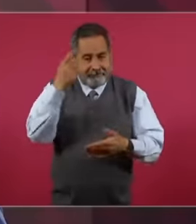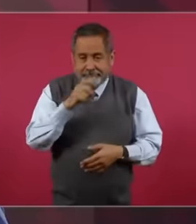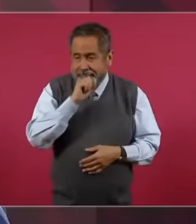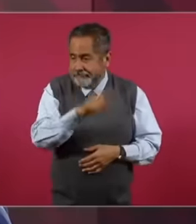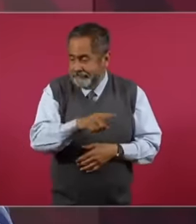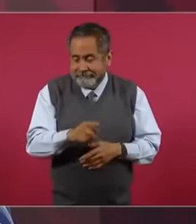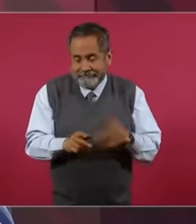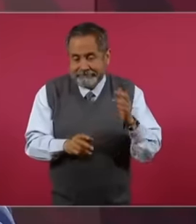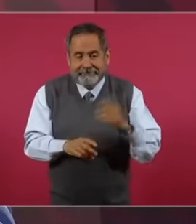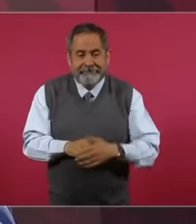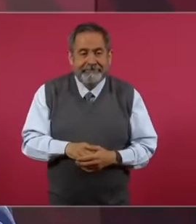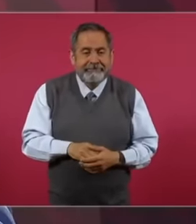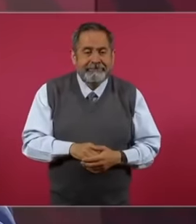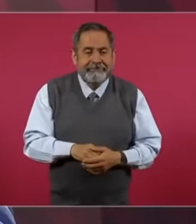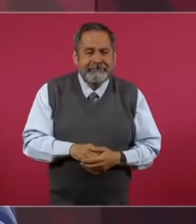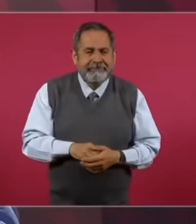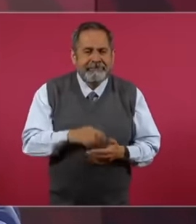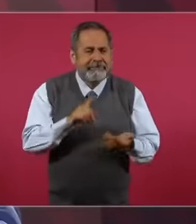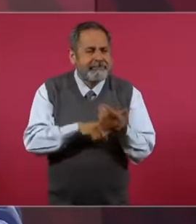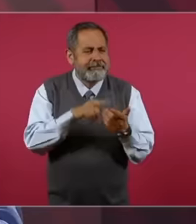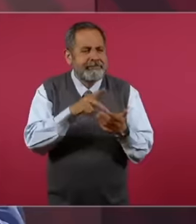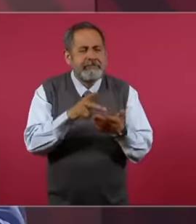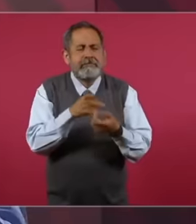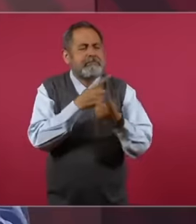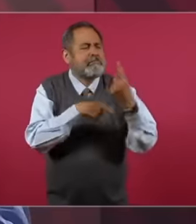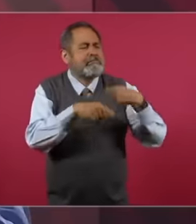sobre un refrito,